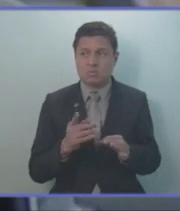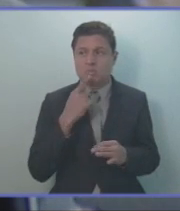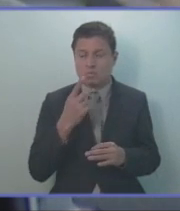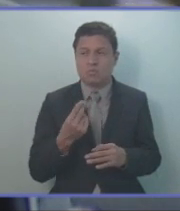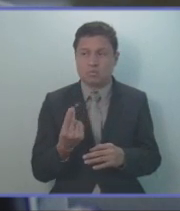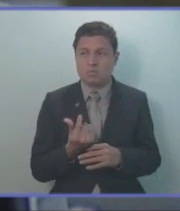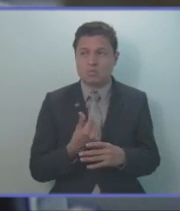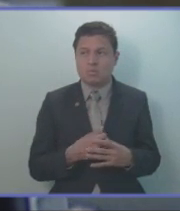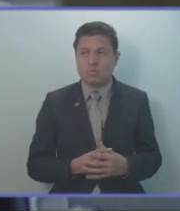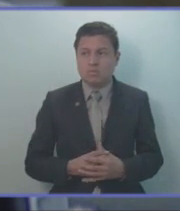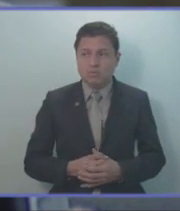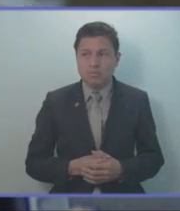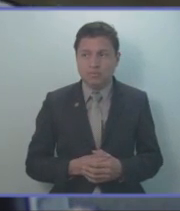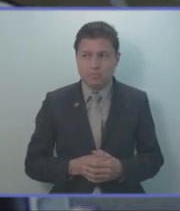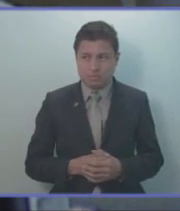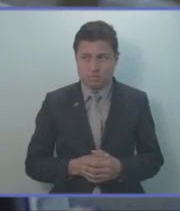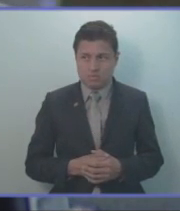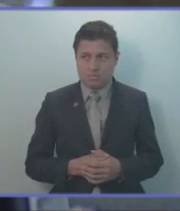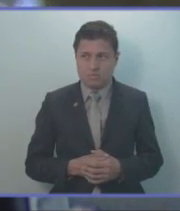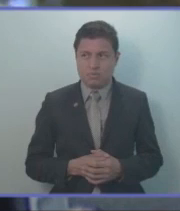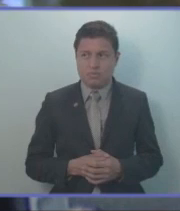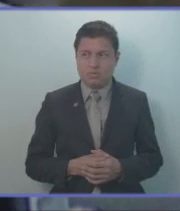inmediata es la